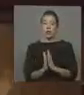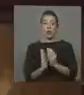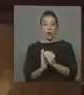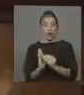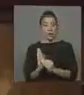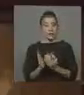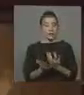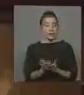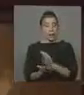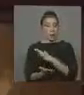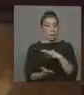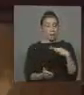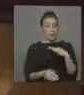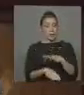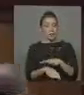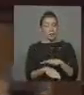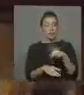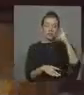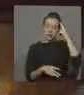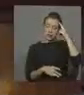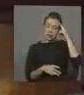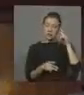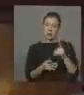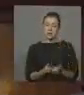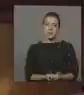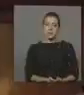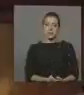antecedentes que posee el Ministerio de Salud, se deduce lo siguiente.